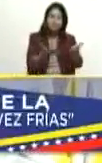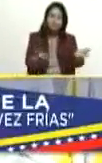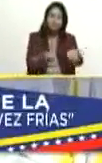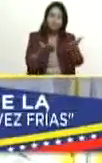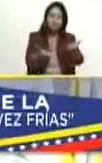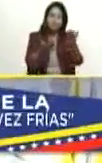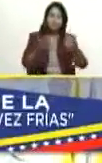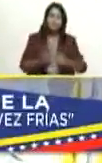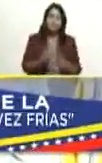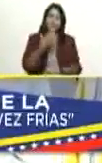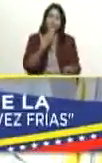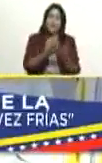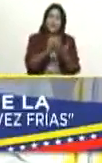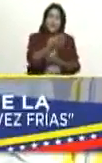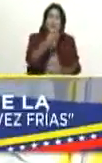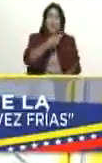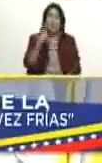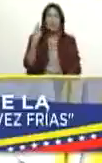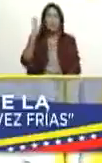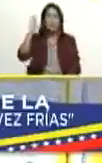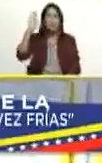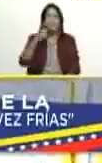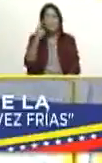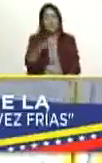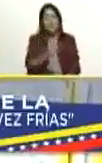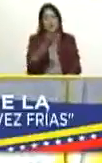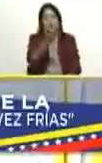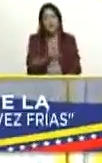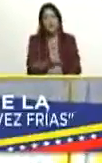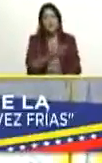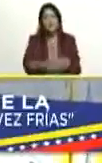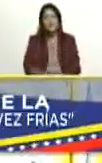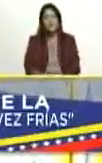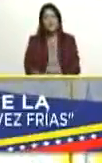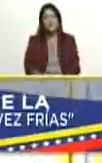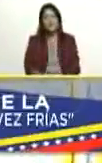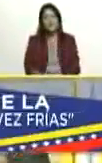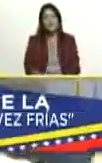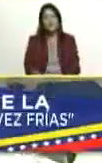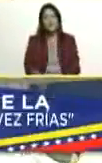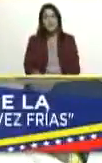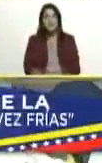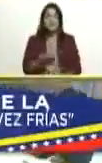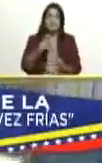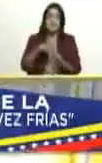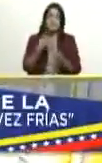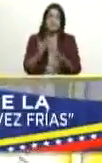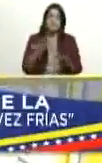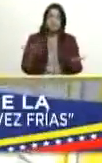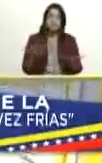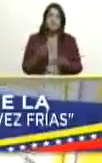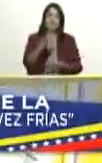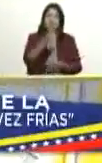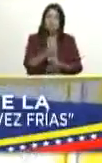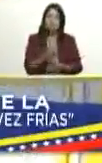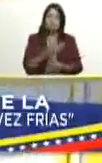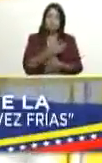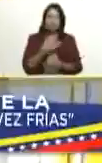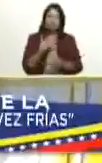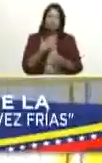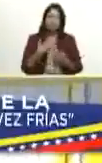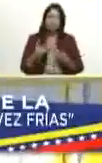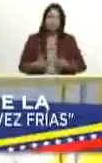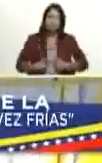continúa agradeciendo ese compromiso que han mantenido con el país y toda esa fuerza y ese empeño que deben poner como